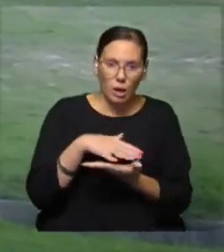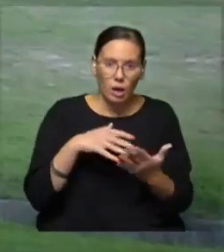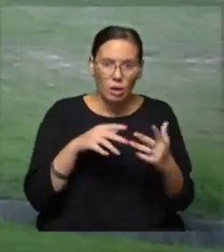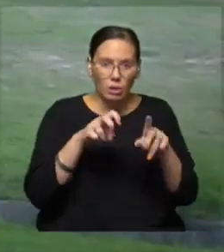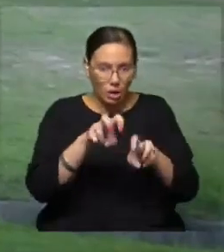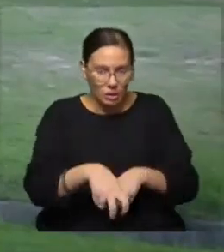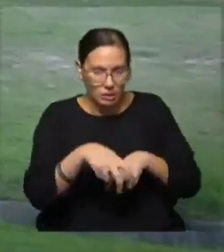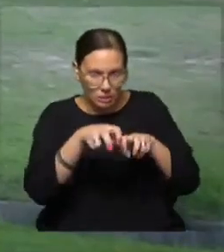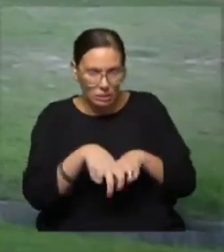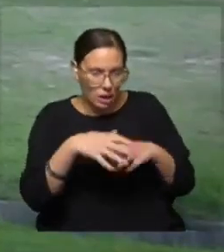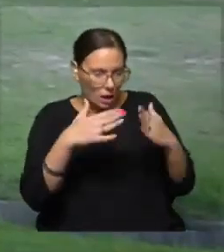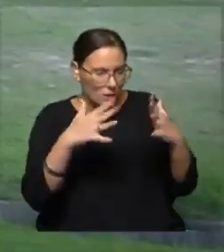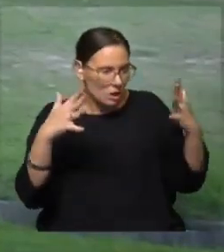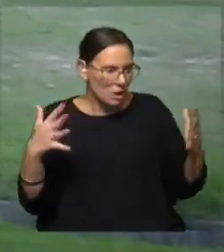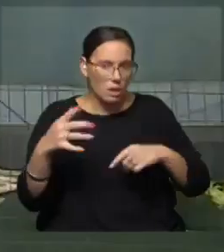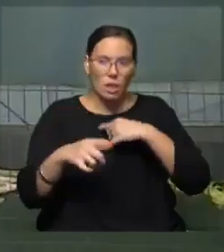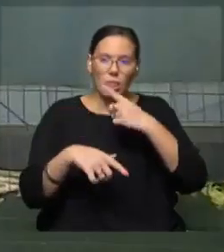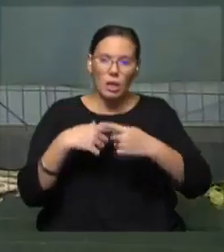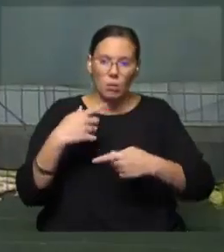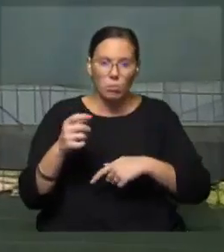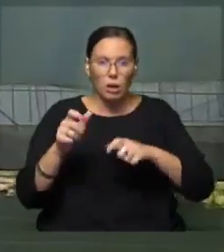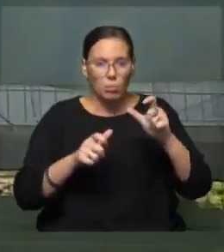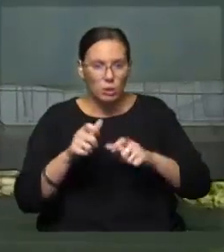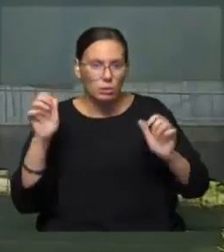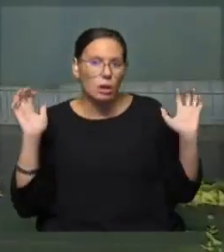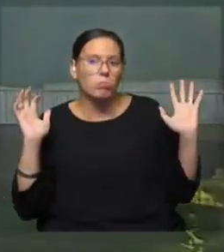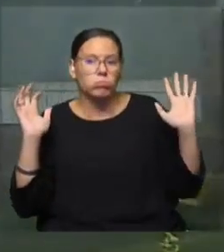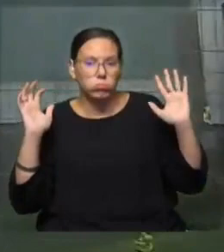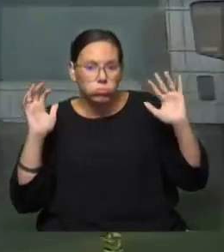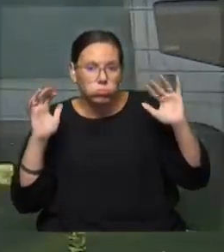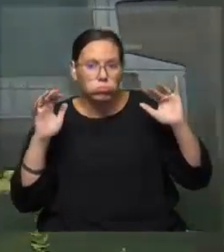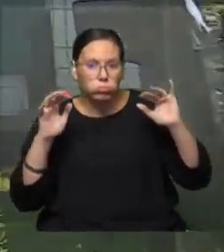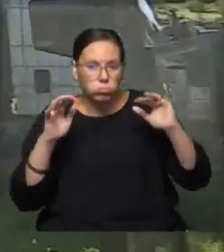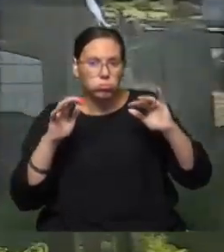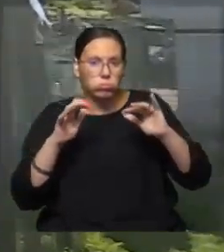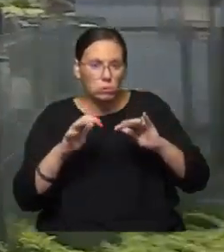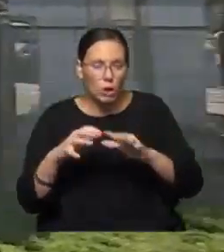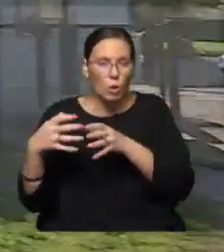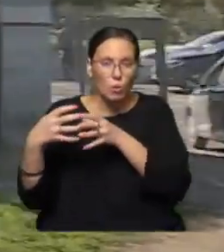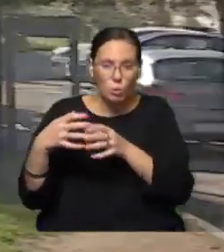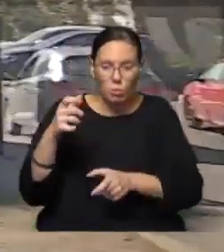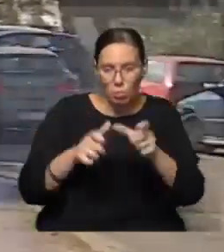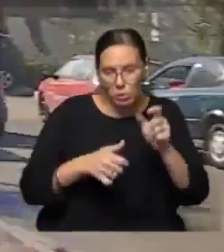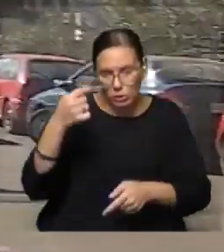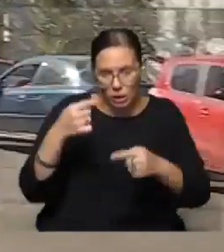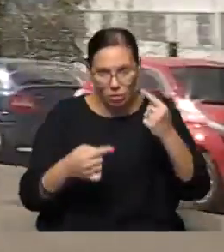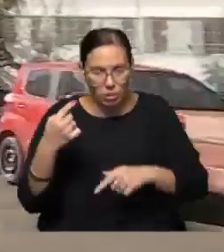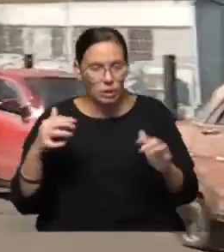y de quintas y luego se fue poblando con diferentes poblaciones que venían de distintos